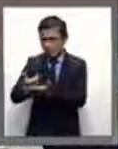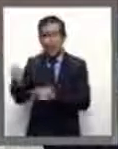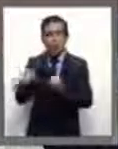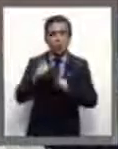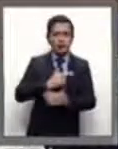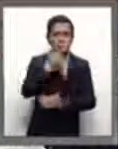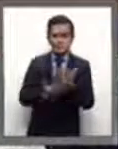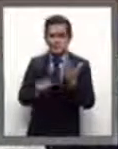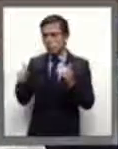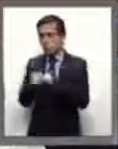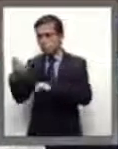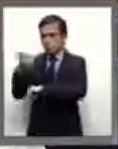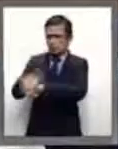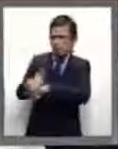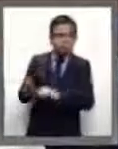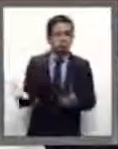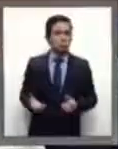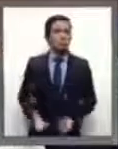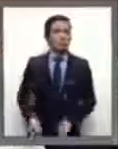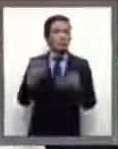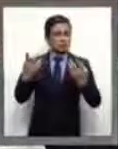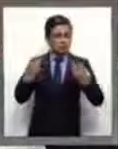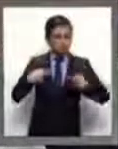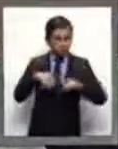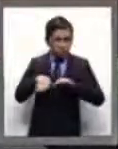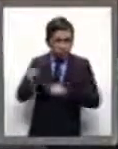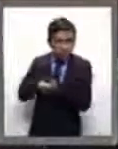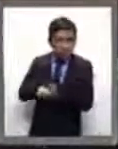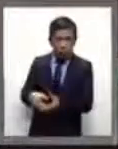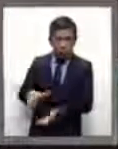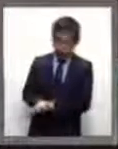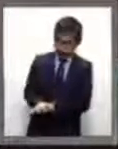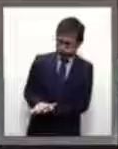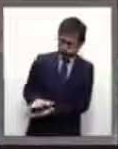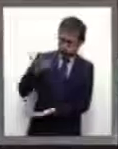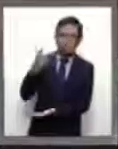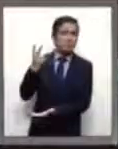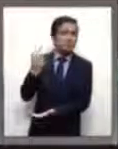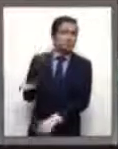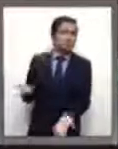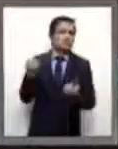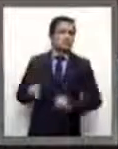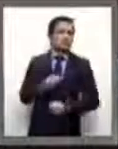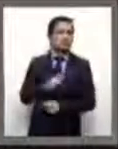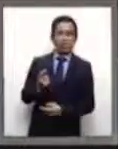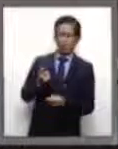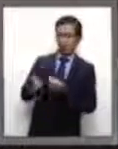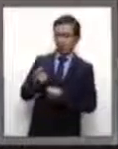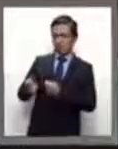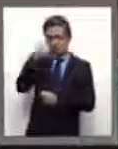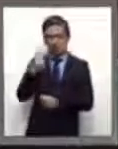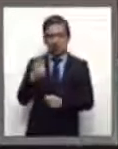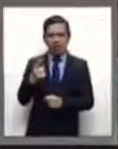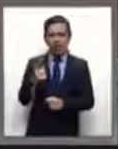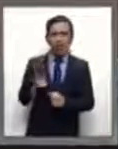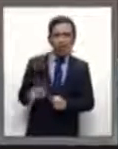un ejército gigantesco de empleados que pueden ser manipulados para cuestiones electorales, políticas, en beneficio